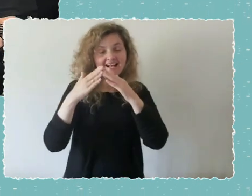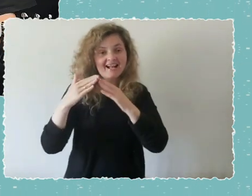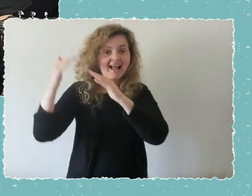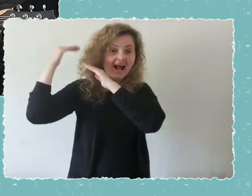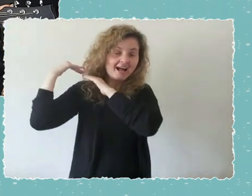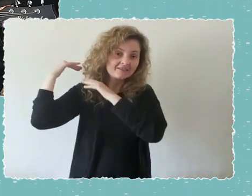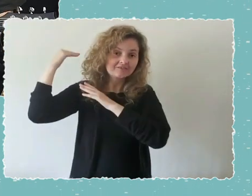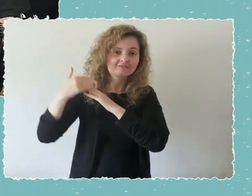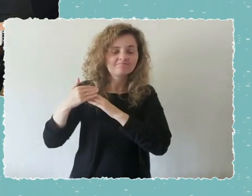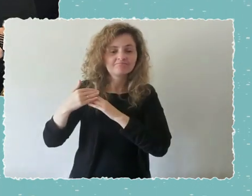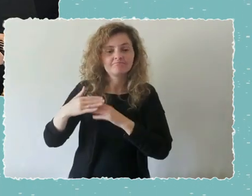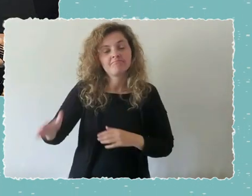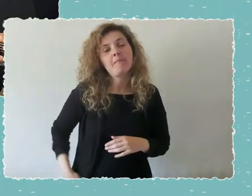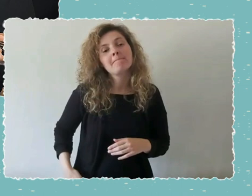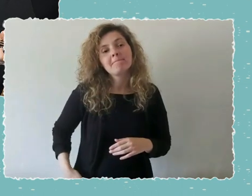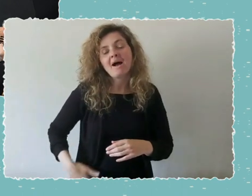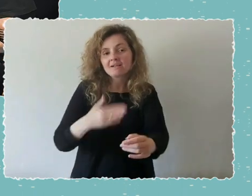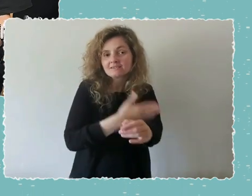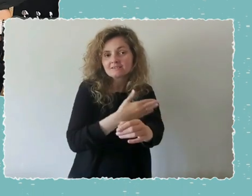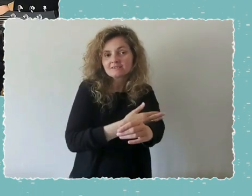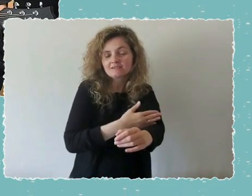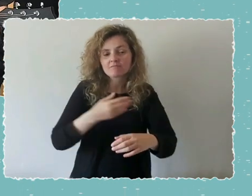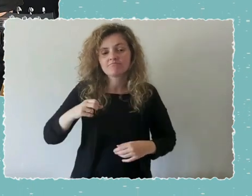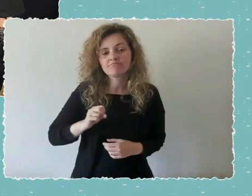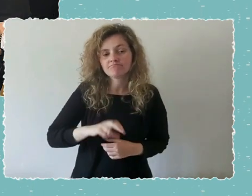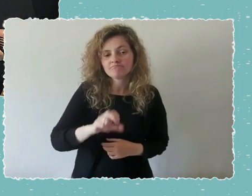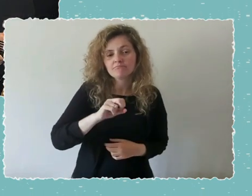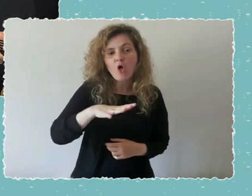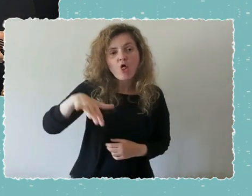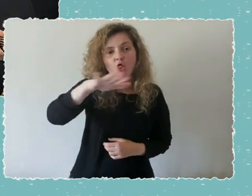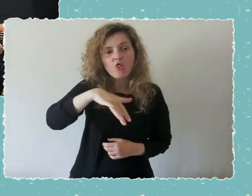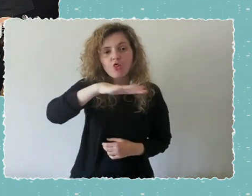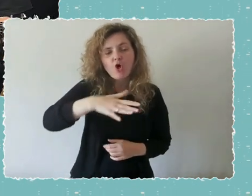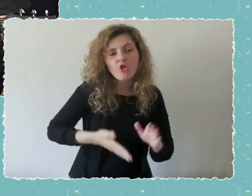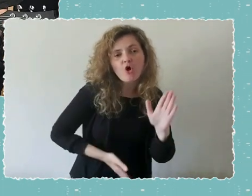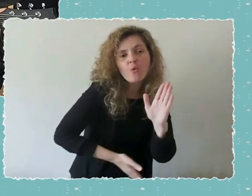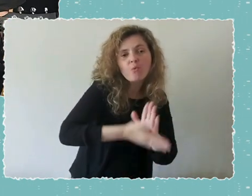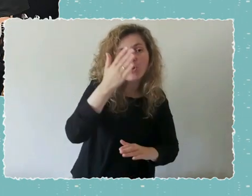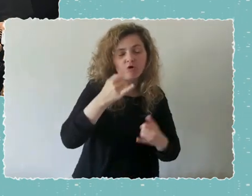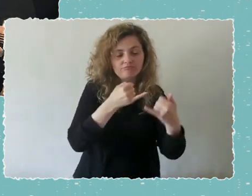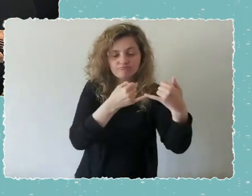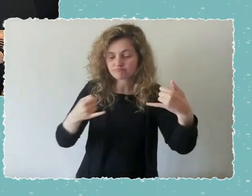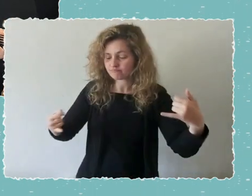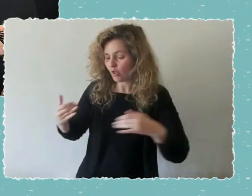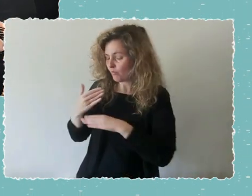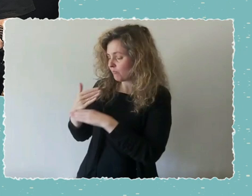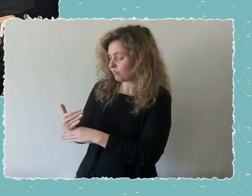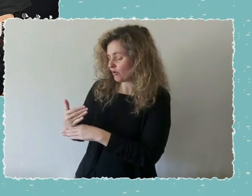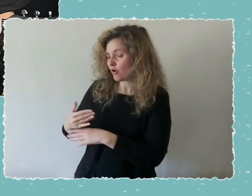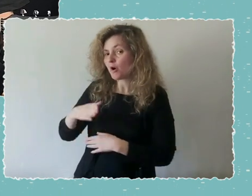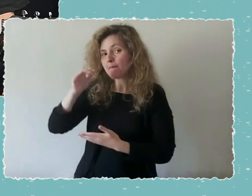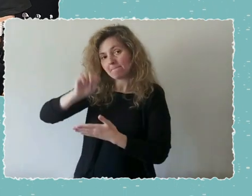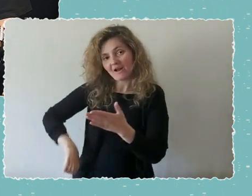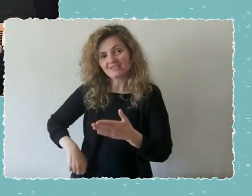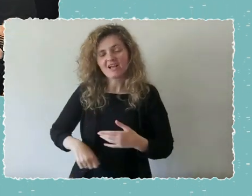lombo, camiño só cunha pata. E sempre por onde vou, deixo un fío de prata.